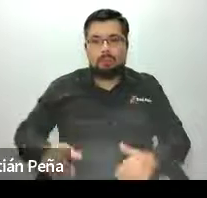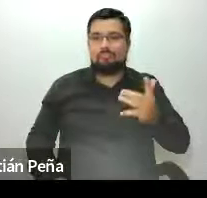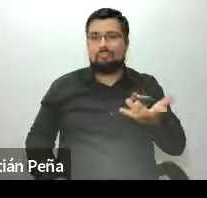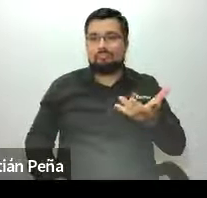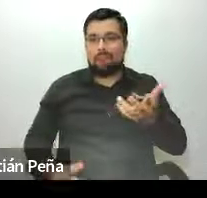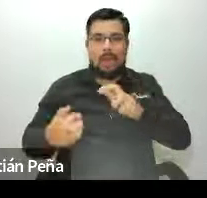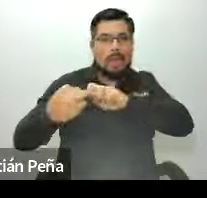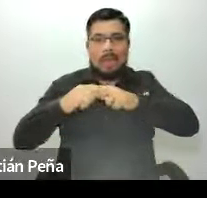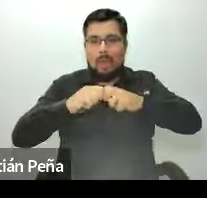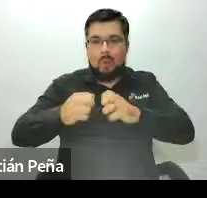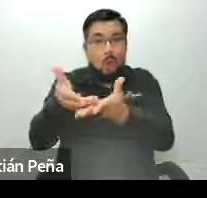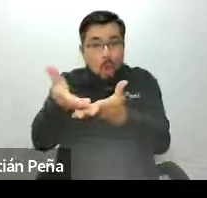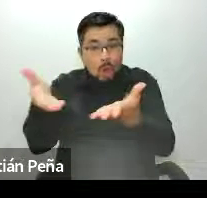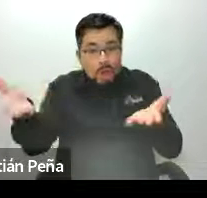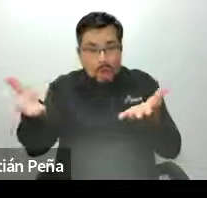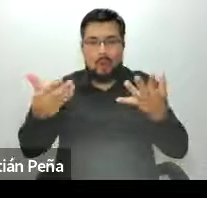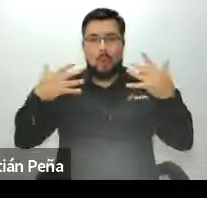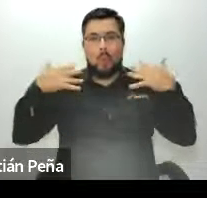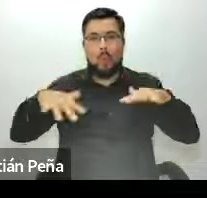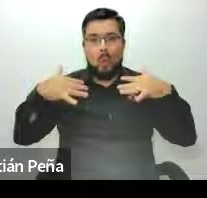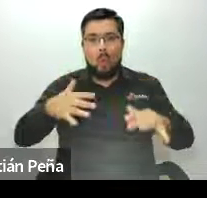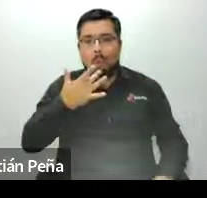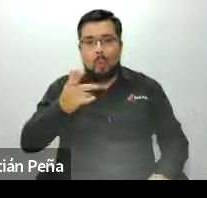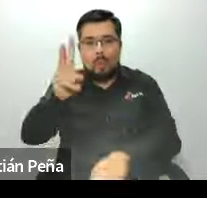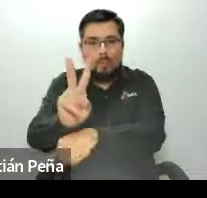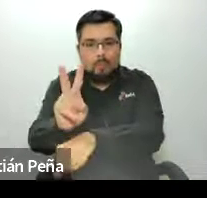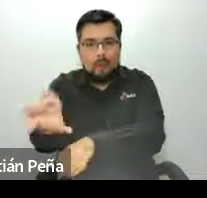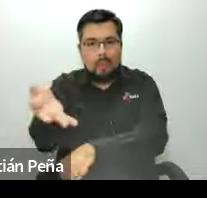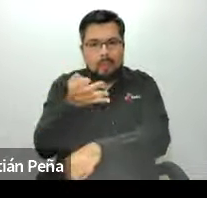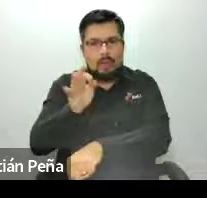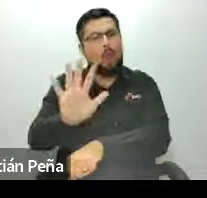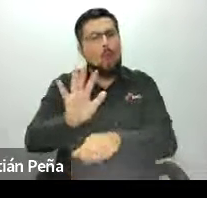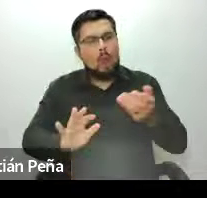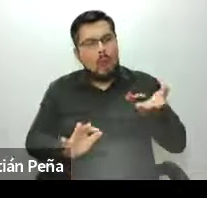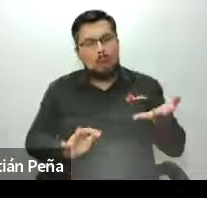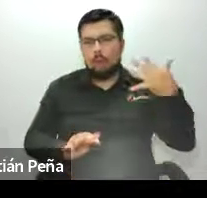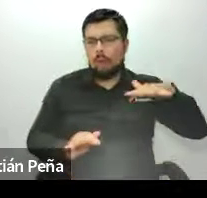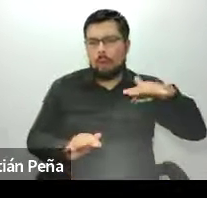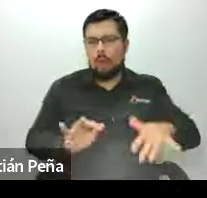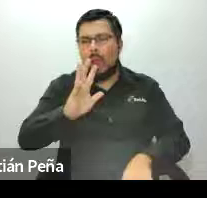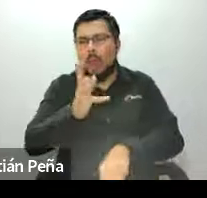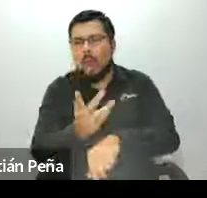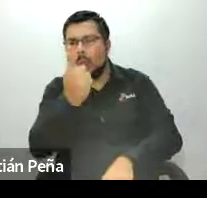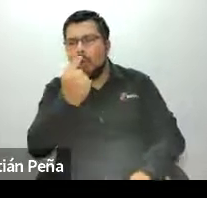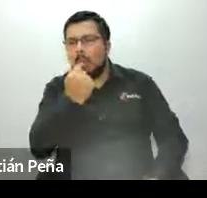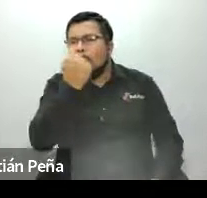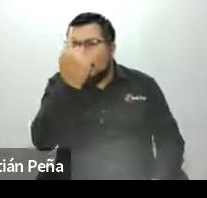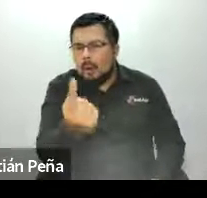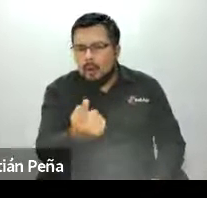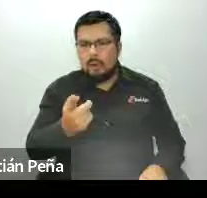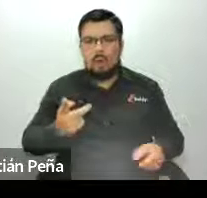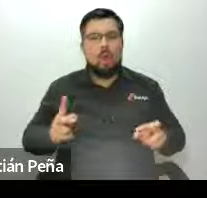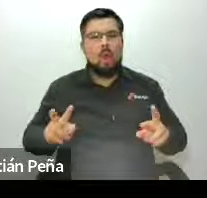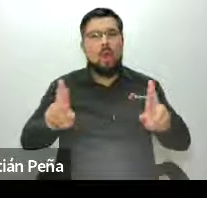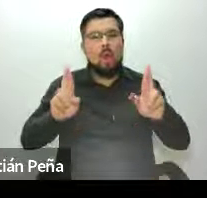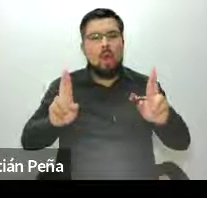súper enriquecedora, ¿no? Porque el disciplinar decía, no, esto es importante, ¿no? Hay una pregunta, una profesora ahí dice, ojalá se haya